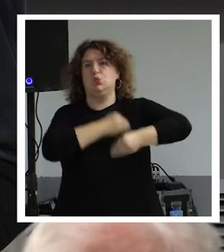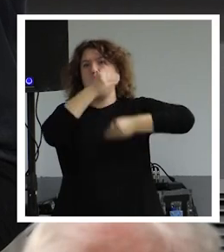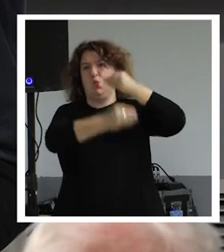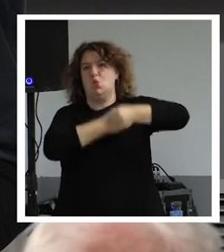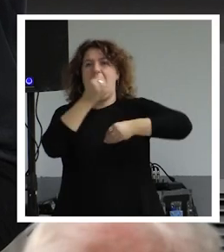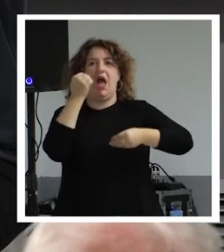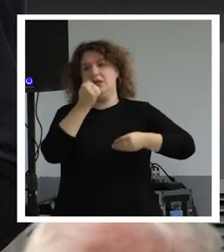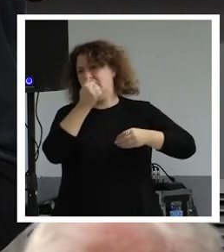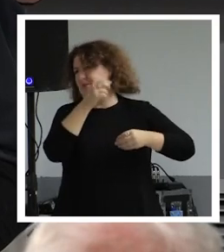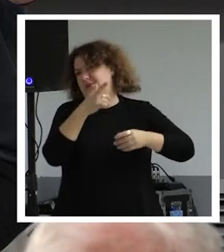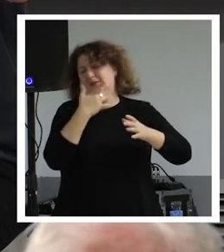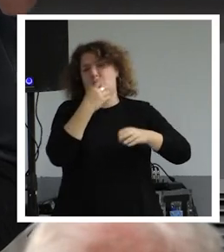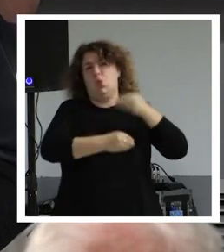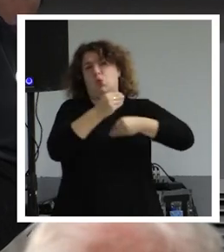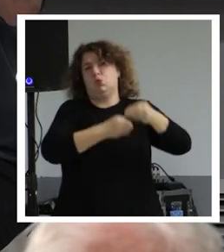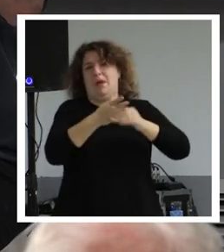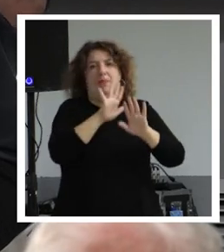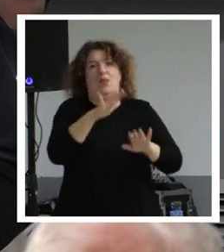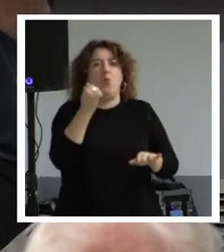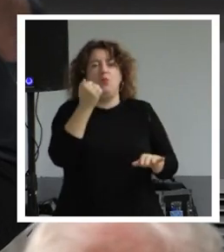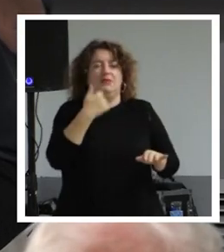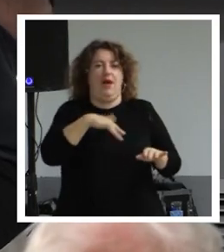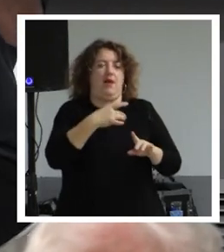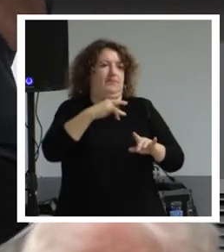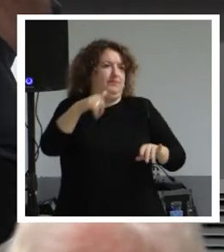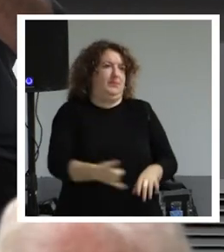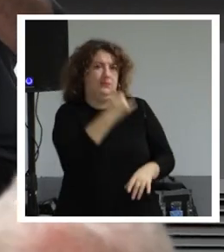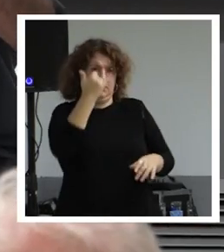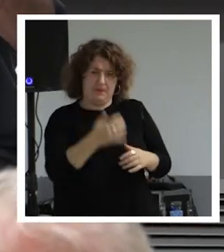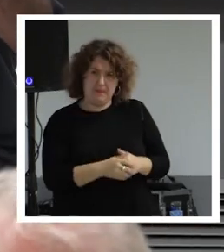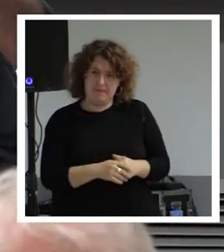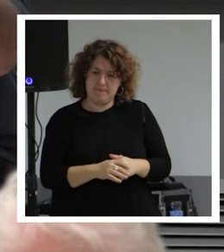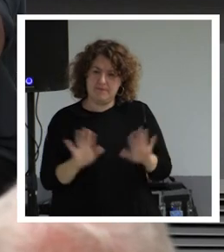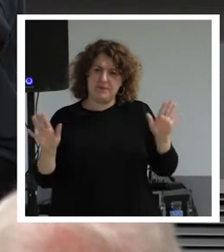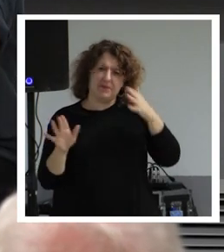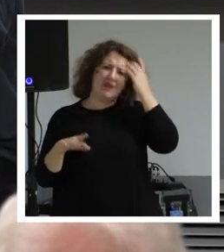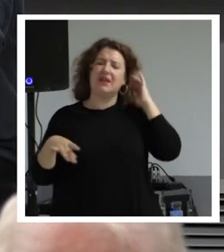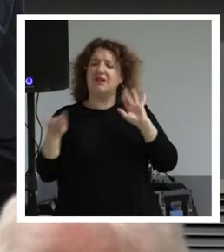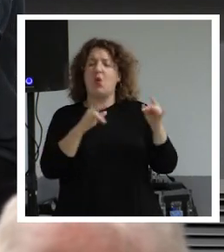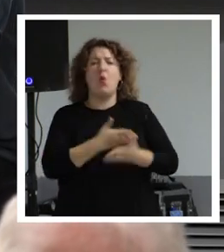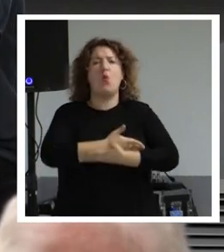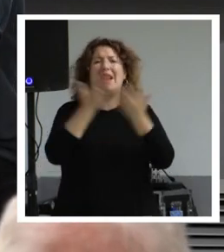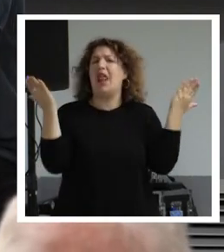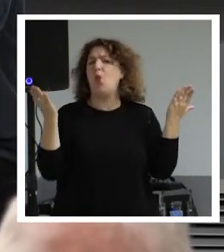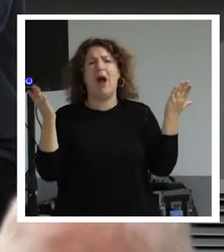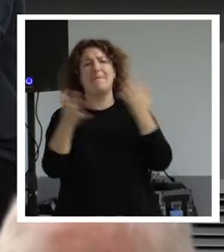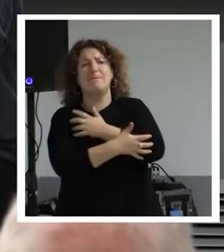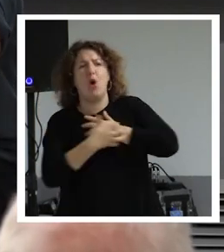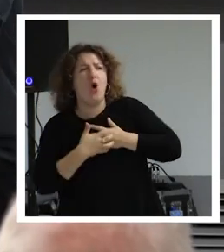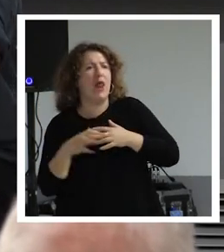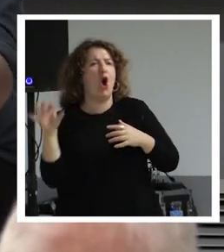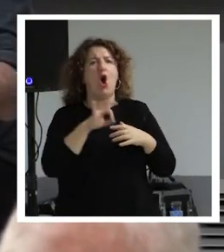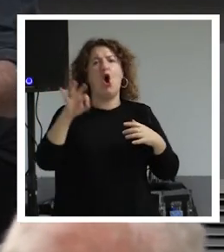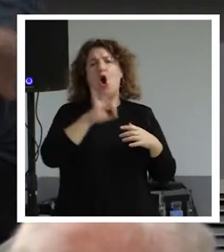cierto Y en segundo lugar por qué genera ese efecto esa palabra Por qué los políticos de izquierda abusan y usan